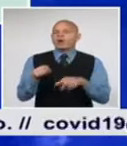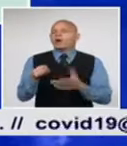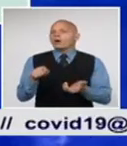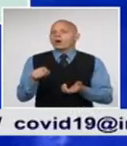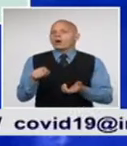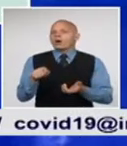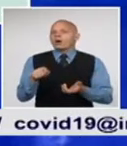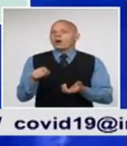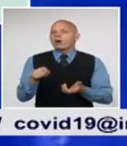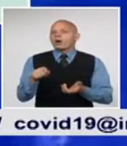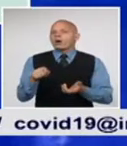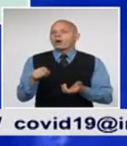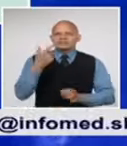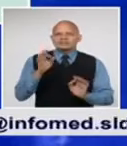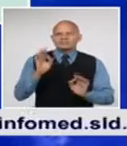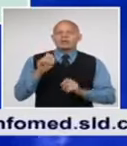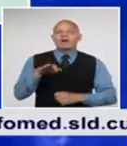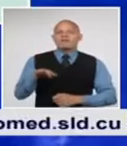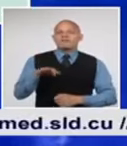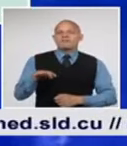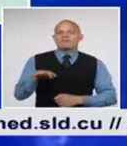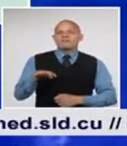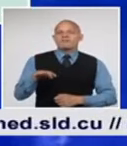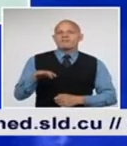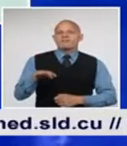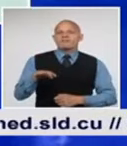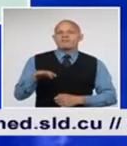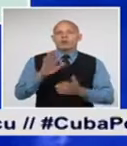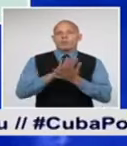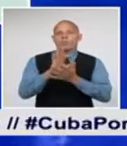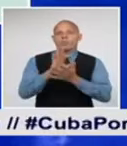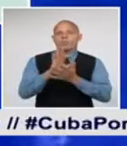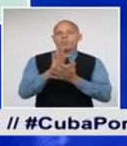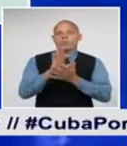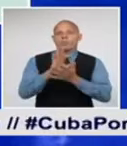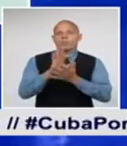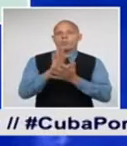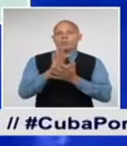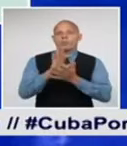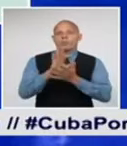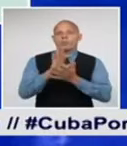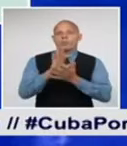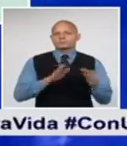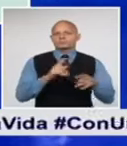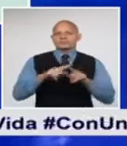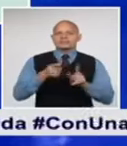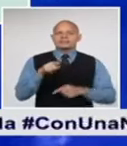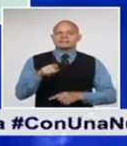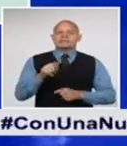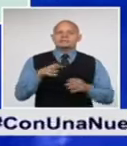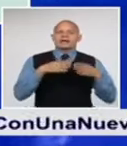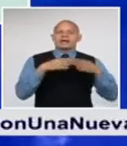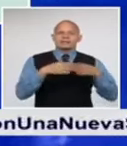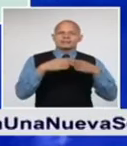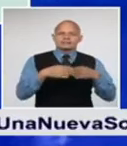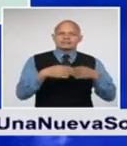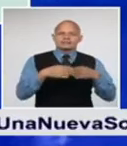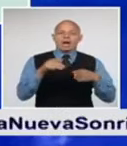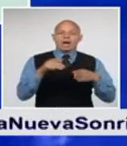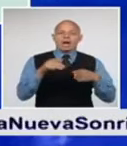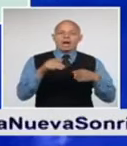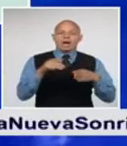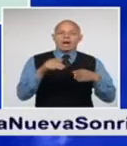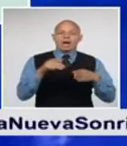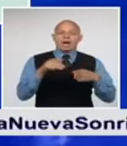1 en Moa. Granma, que también decimos que las cifras que van logrando hay que estabilizarla